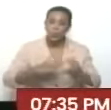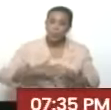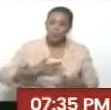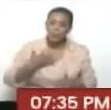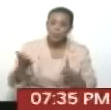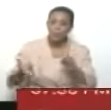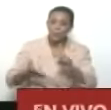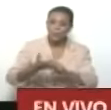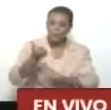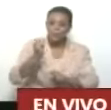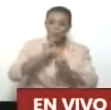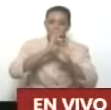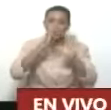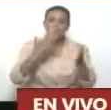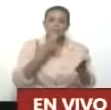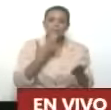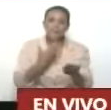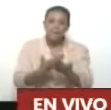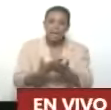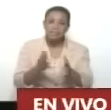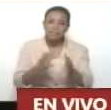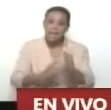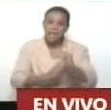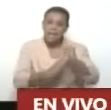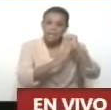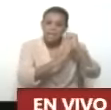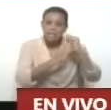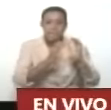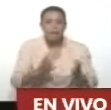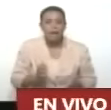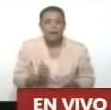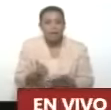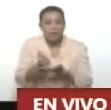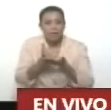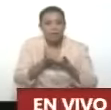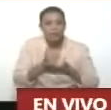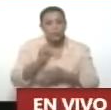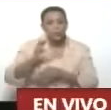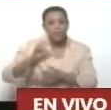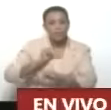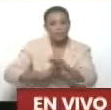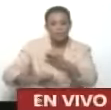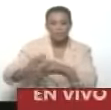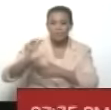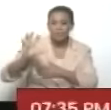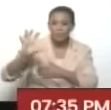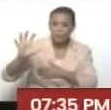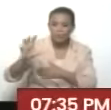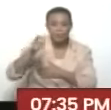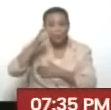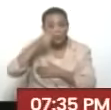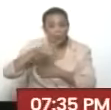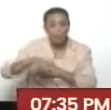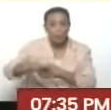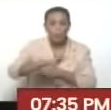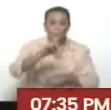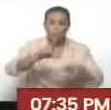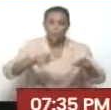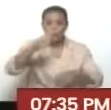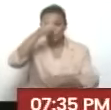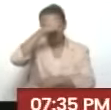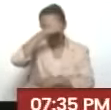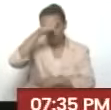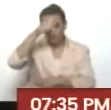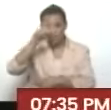cosas maravillosas. Gracias por liderar esta iniciativa que nos ayuda a defender nuestro país. El pueblo venezolano este domingo marcó